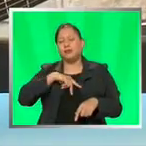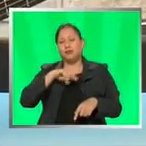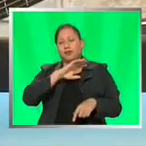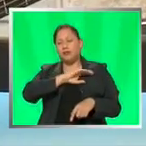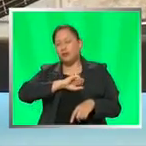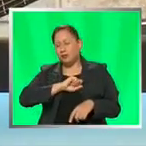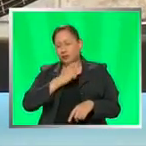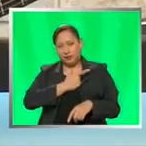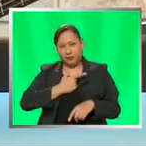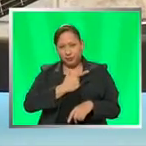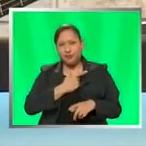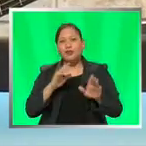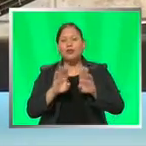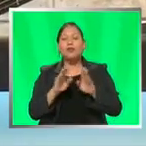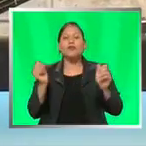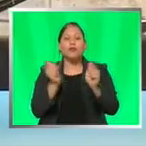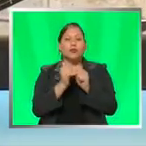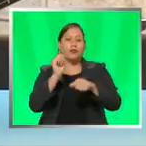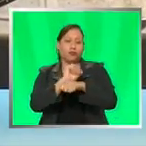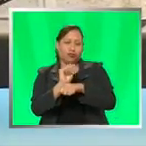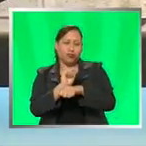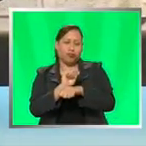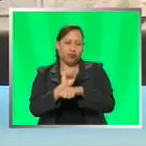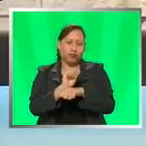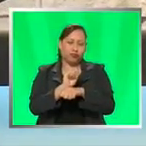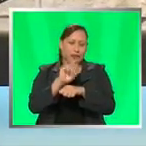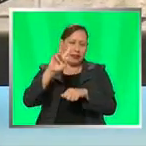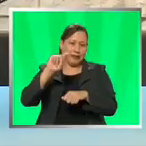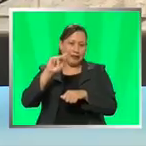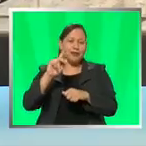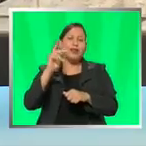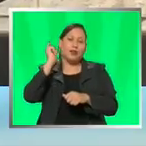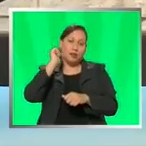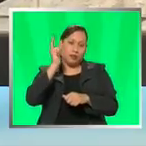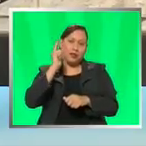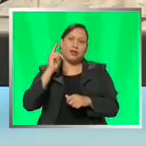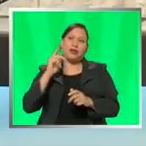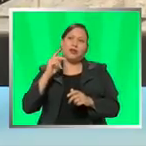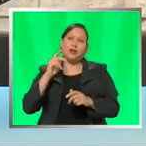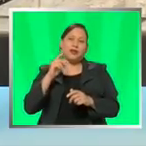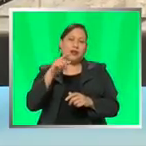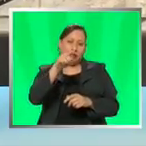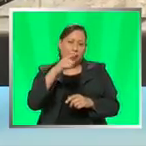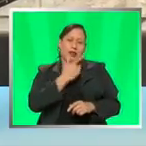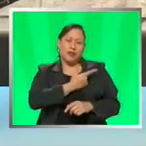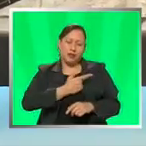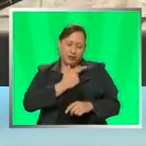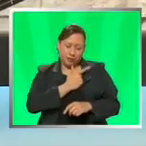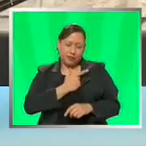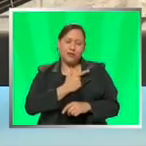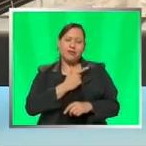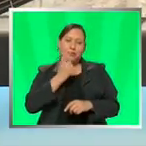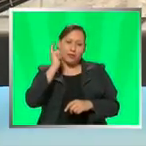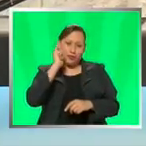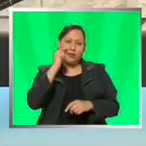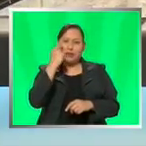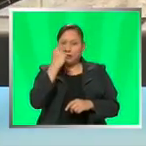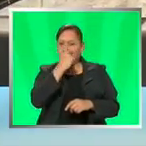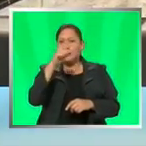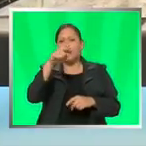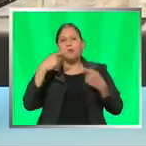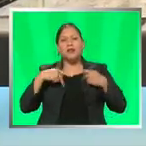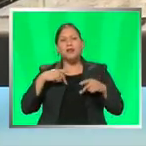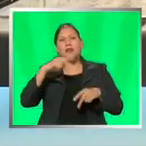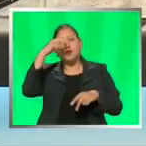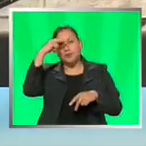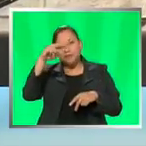Se complementa con el mundo de la actuación y bueno, espero que sea de su agrado, de todo el agrado de nuestra gente, de